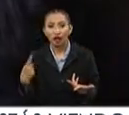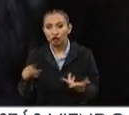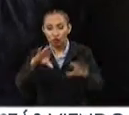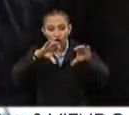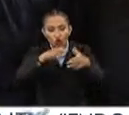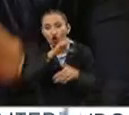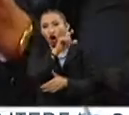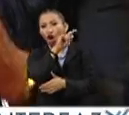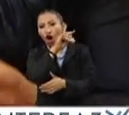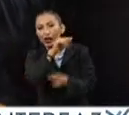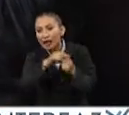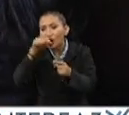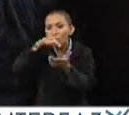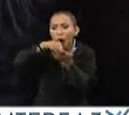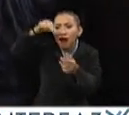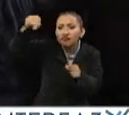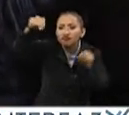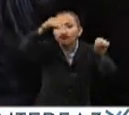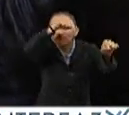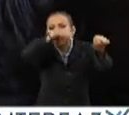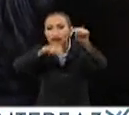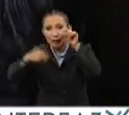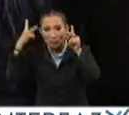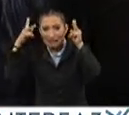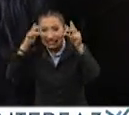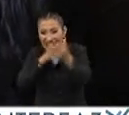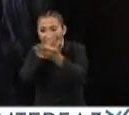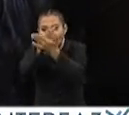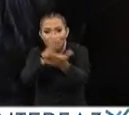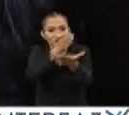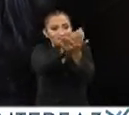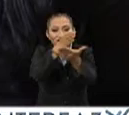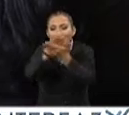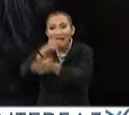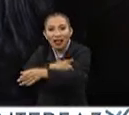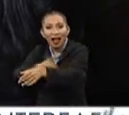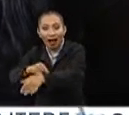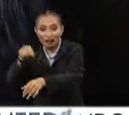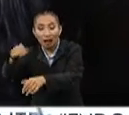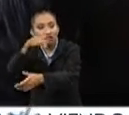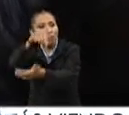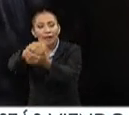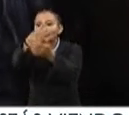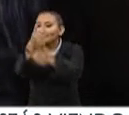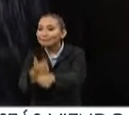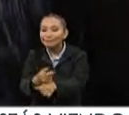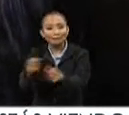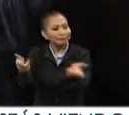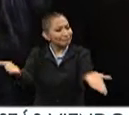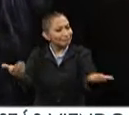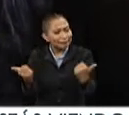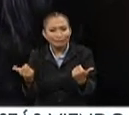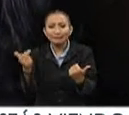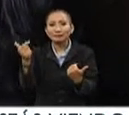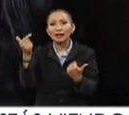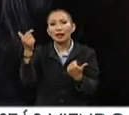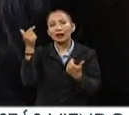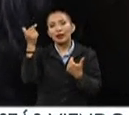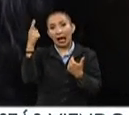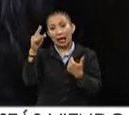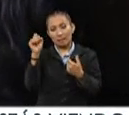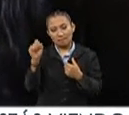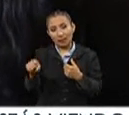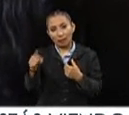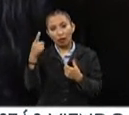en sus colonias, en los puntos más pues conocidos de sus delegaciones. Ahí vamos a estar presentes